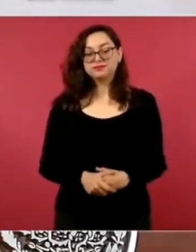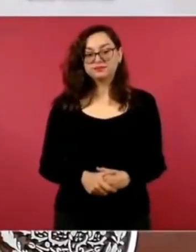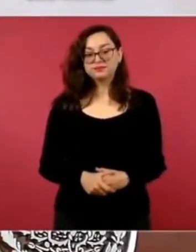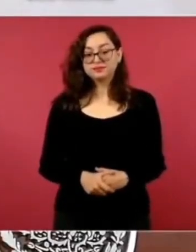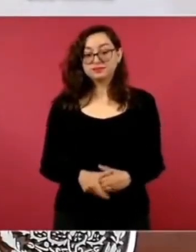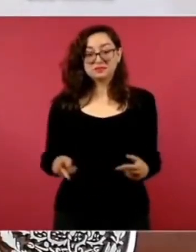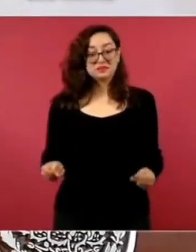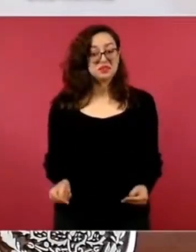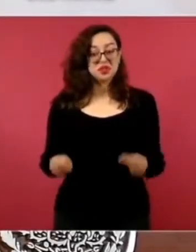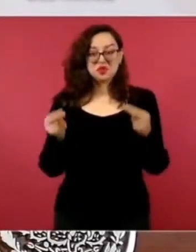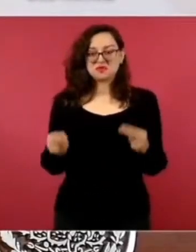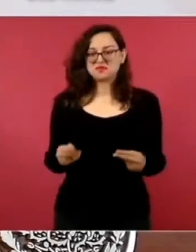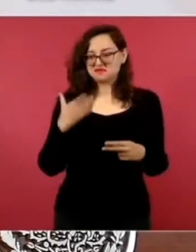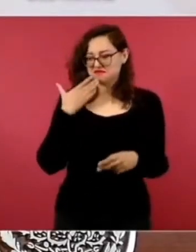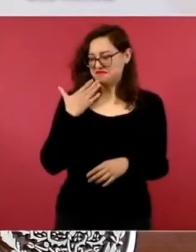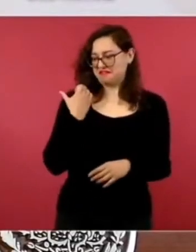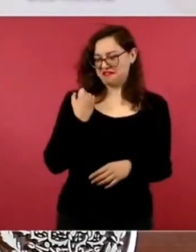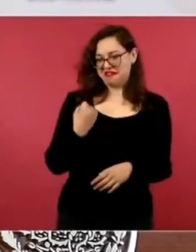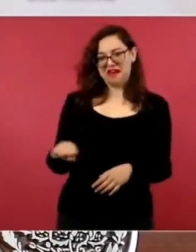Gran negocio.